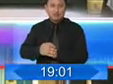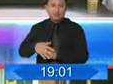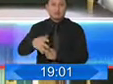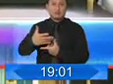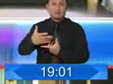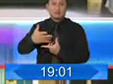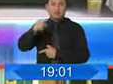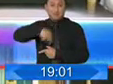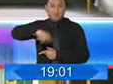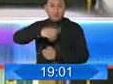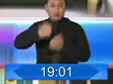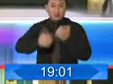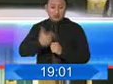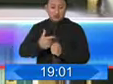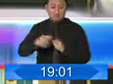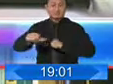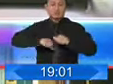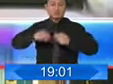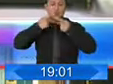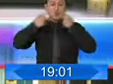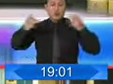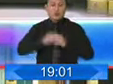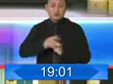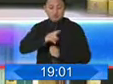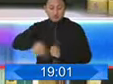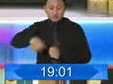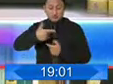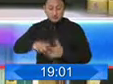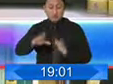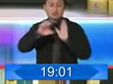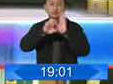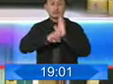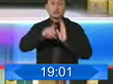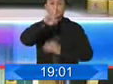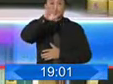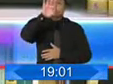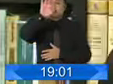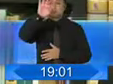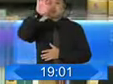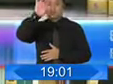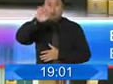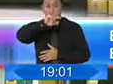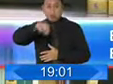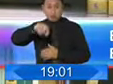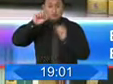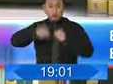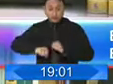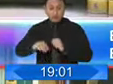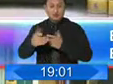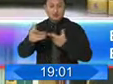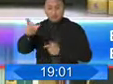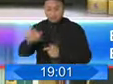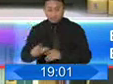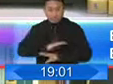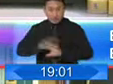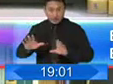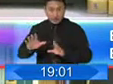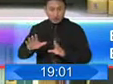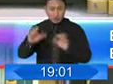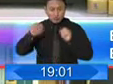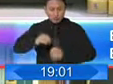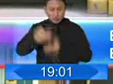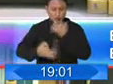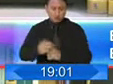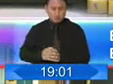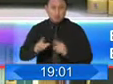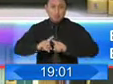estos delitos contra la administración pública, y establecieron ya en la Constitución del 98 que estos también se podían perseguir en ausencia. Pero esto entró en vigencia el